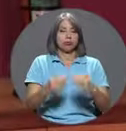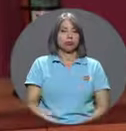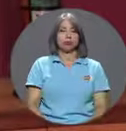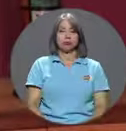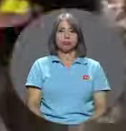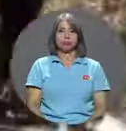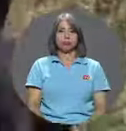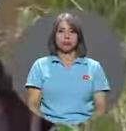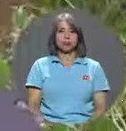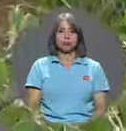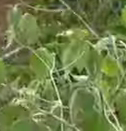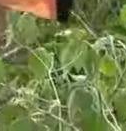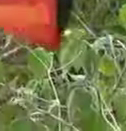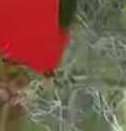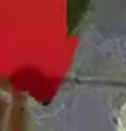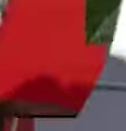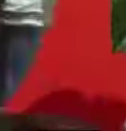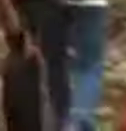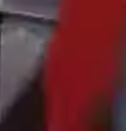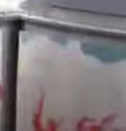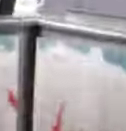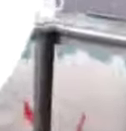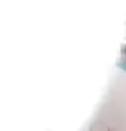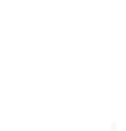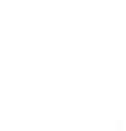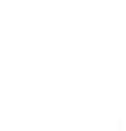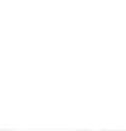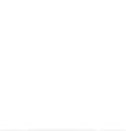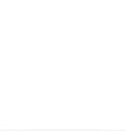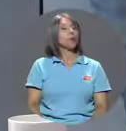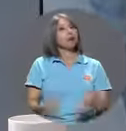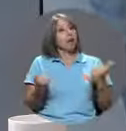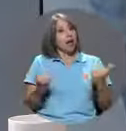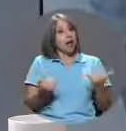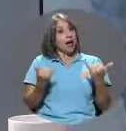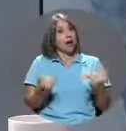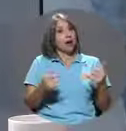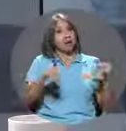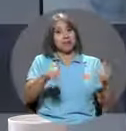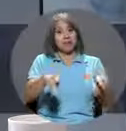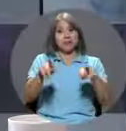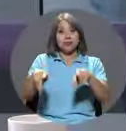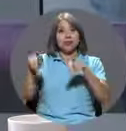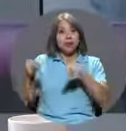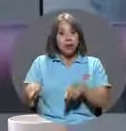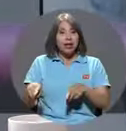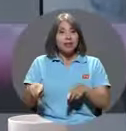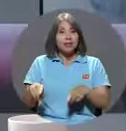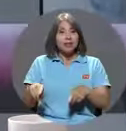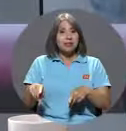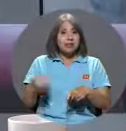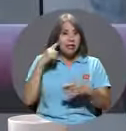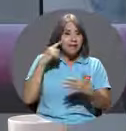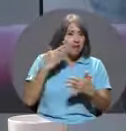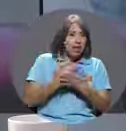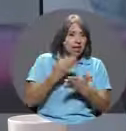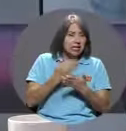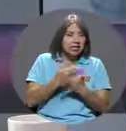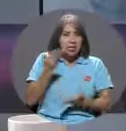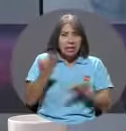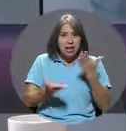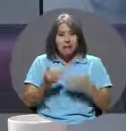Sí, Si bien no todas las personas evidencian igual que